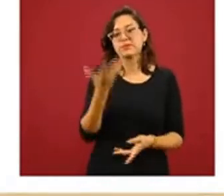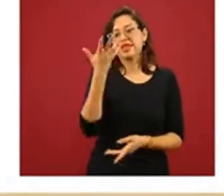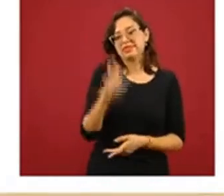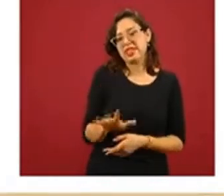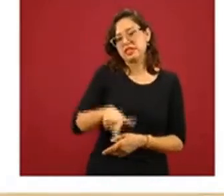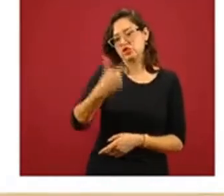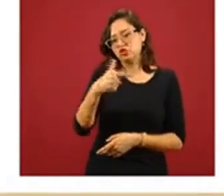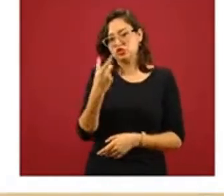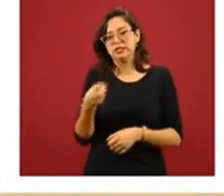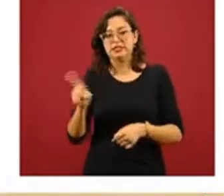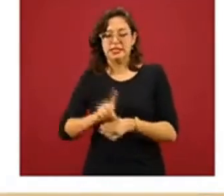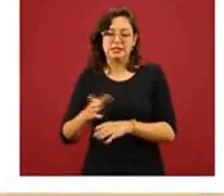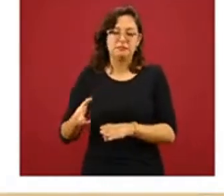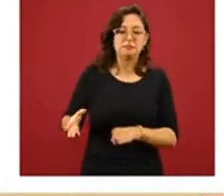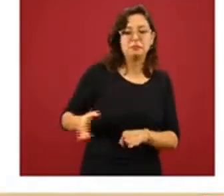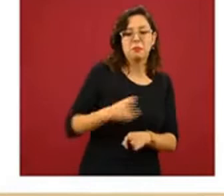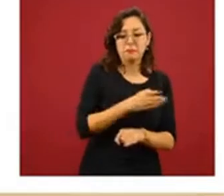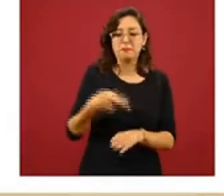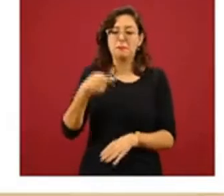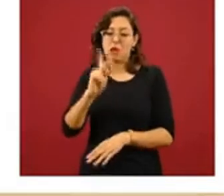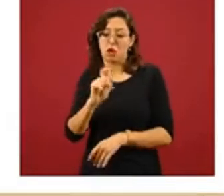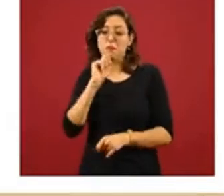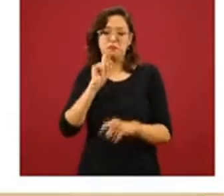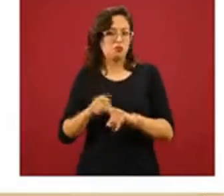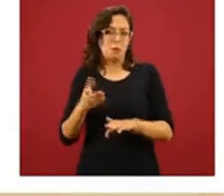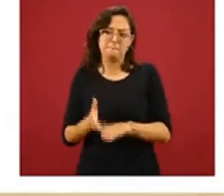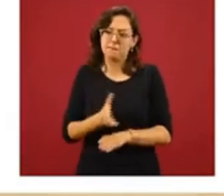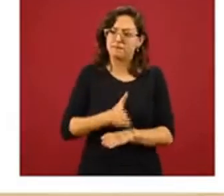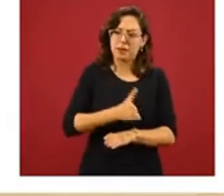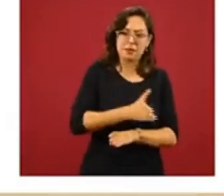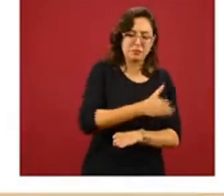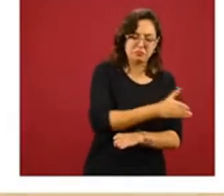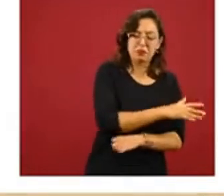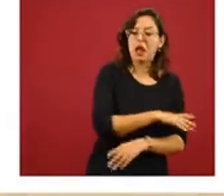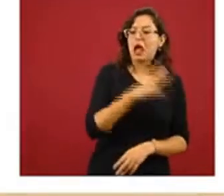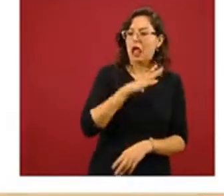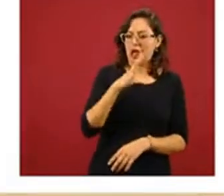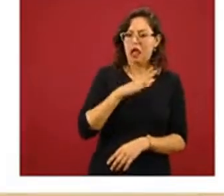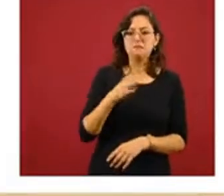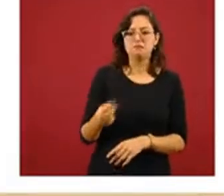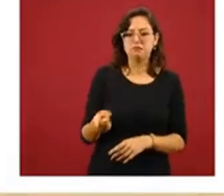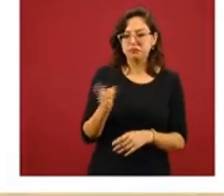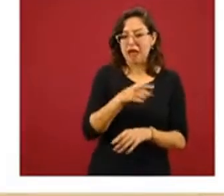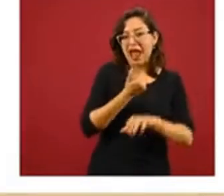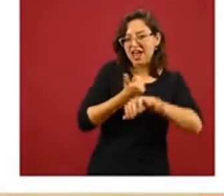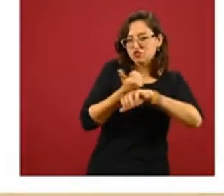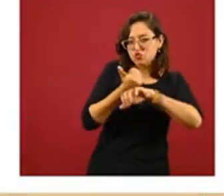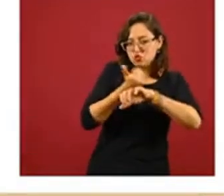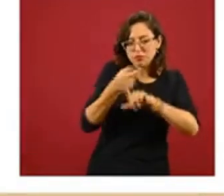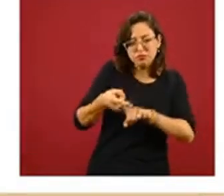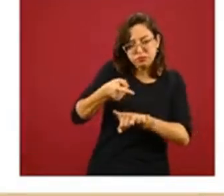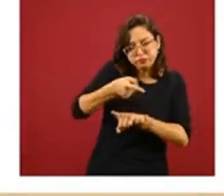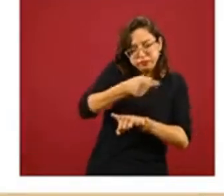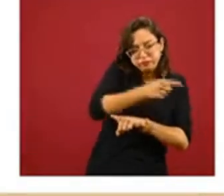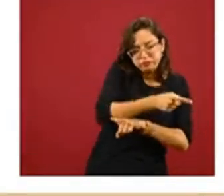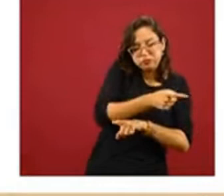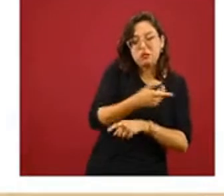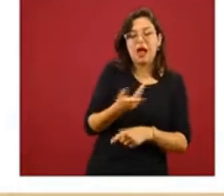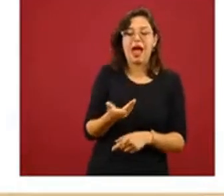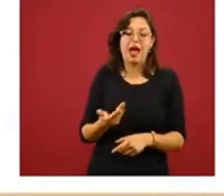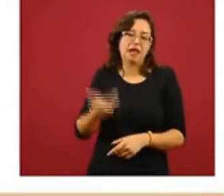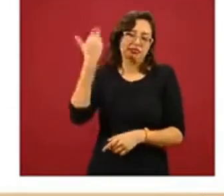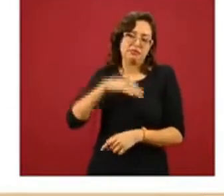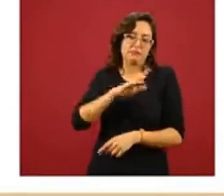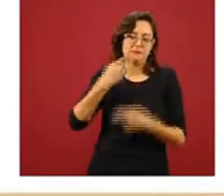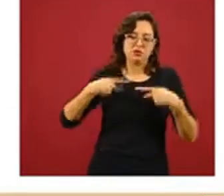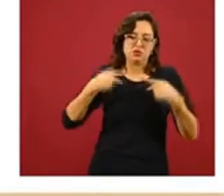12 días, sin embargo podemos ver también que hay un retraso importante en pocas, pero en varias que estaría